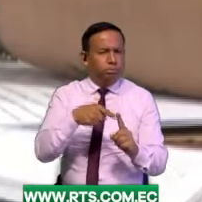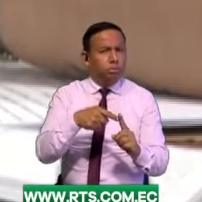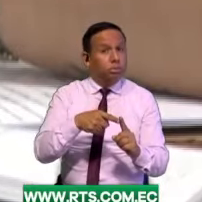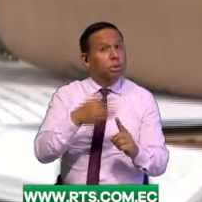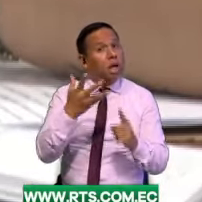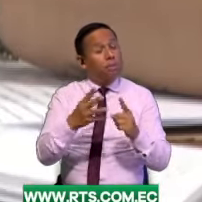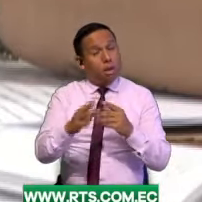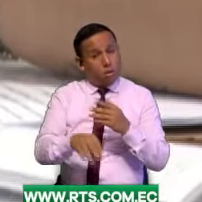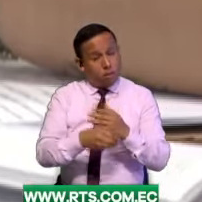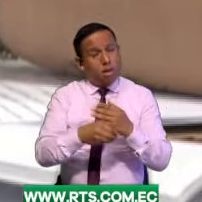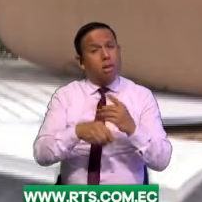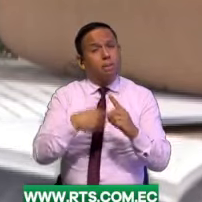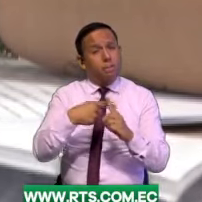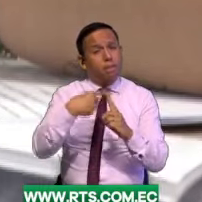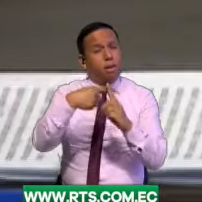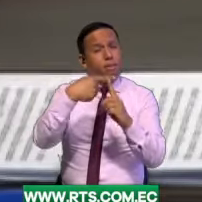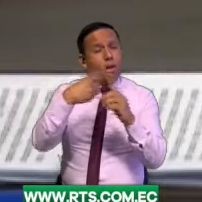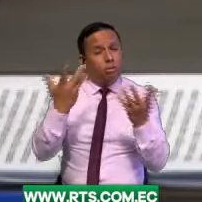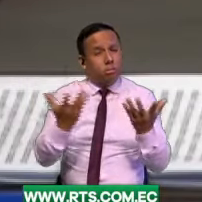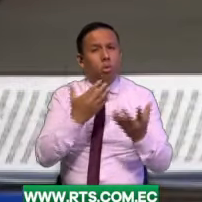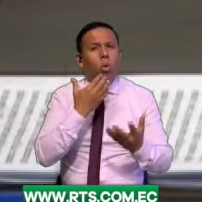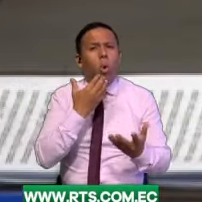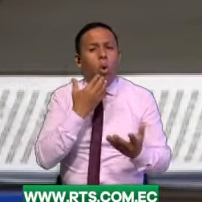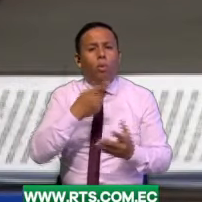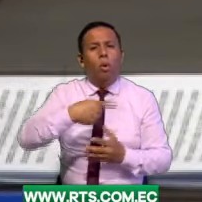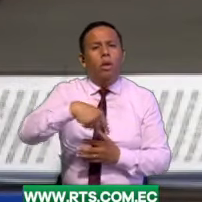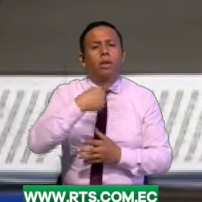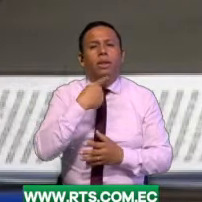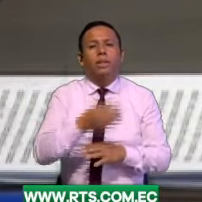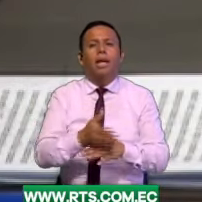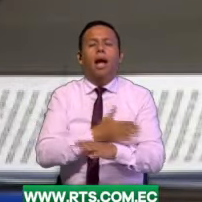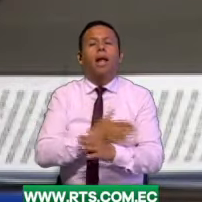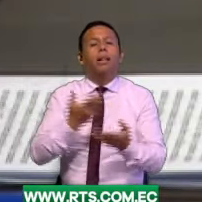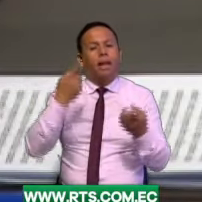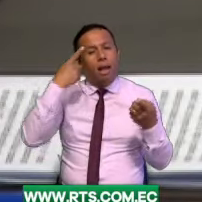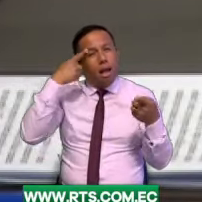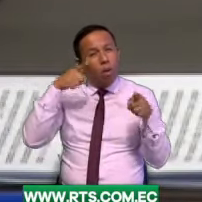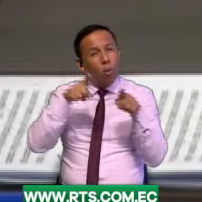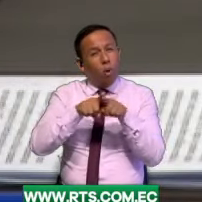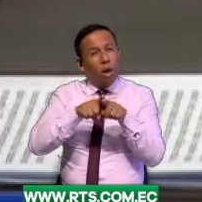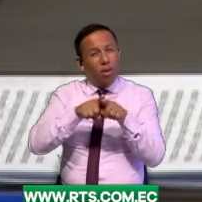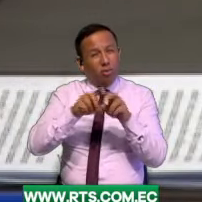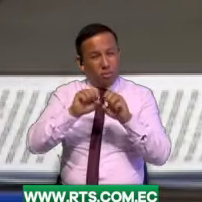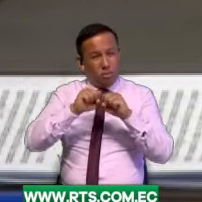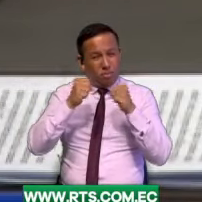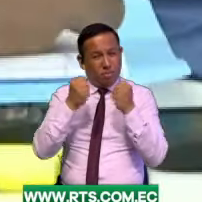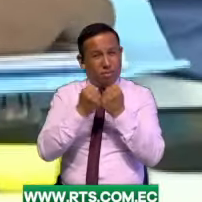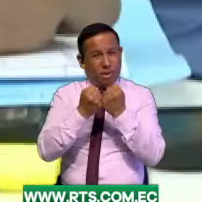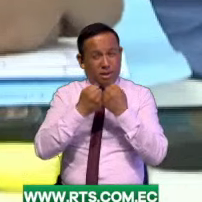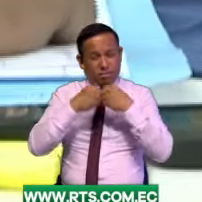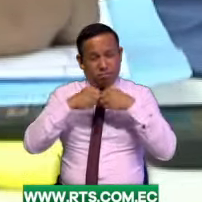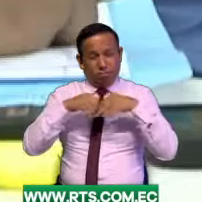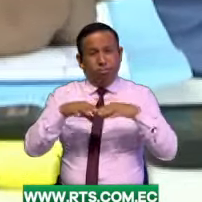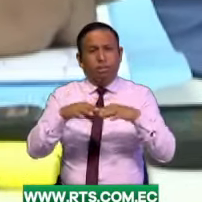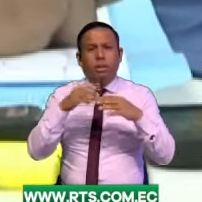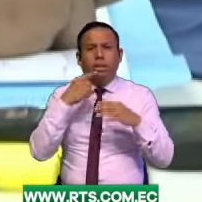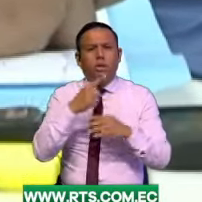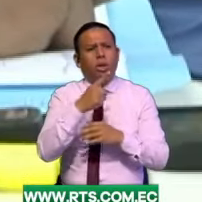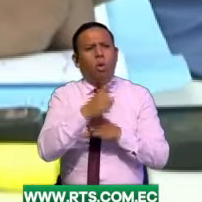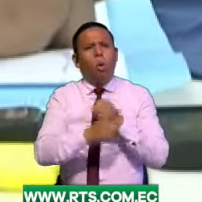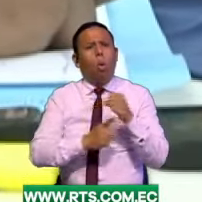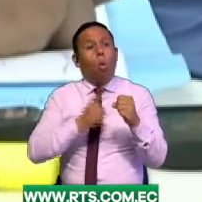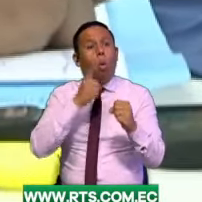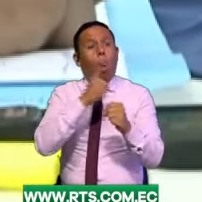modus operandi habría sido dar de baja a un acuerdo ministerial en el que se exigía que estas deben tener por lo menos un año de